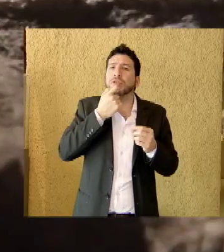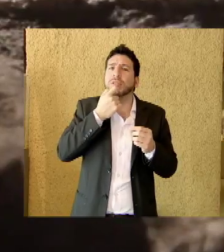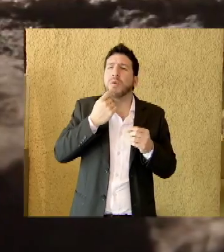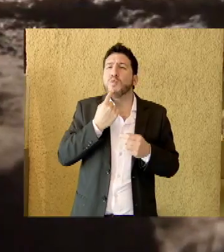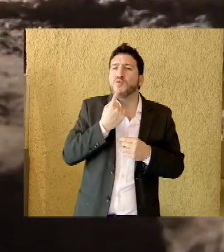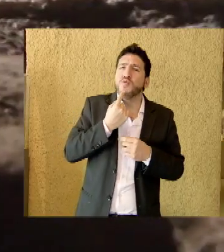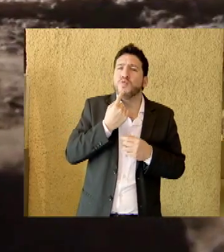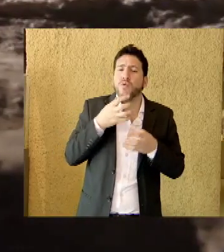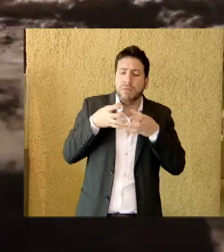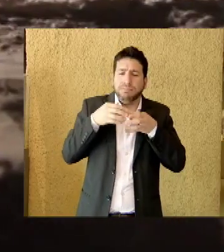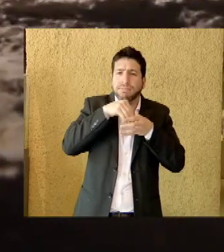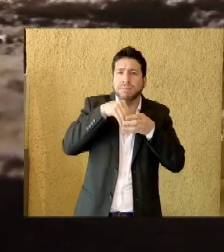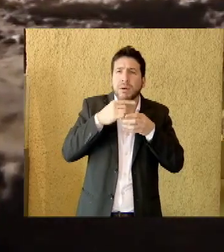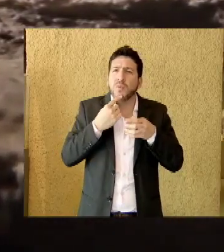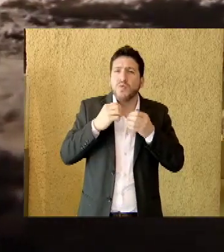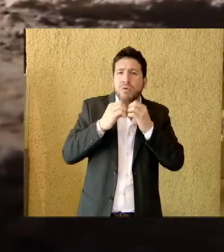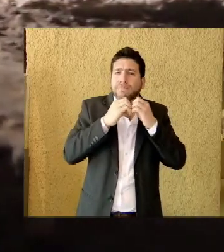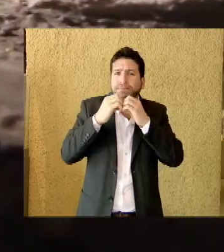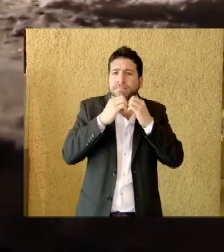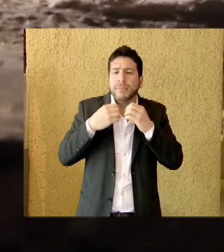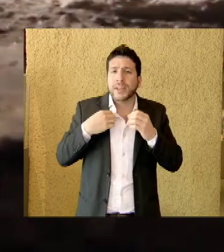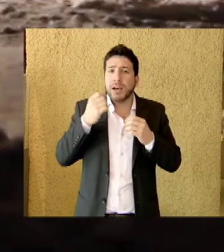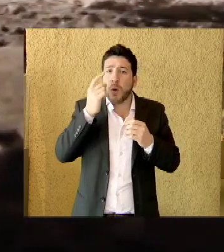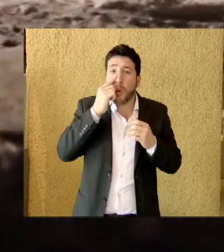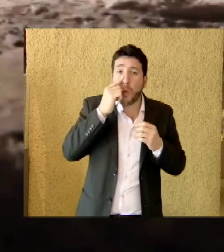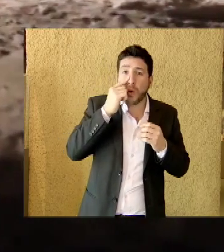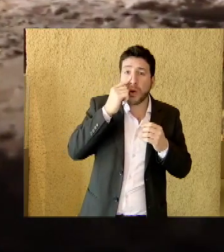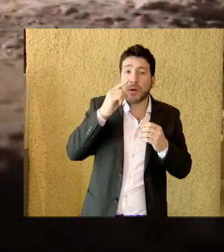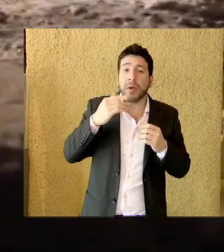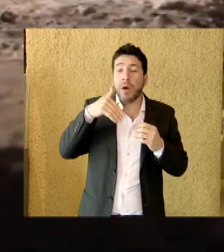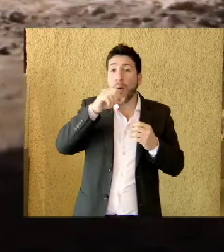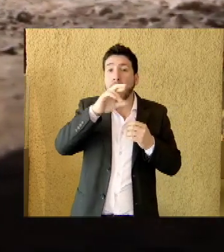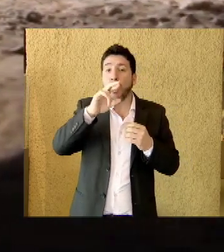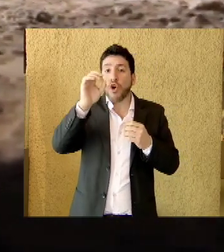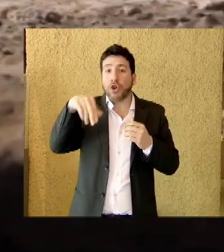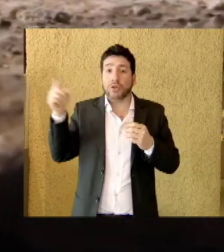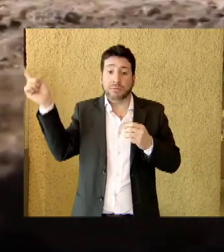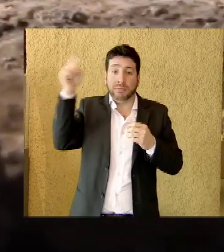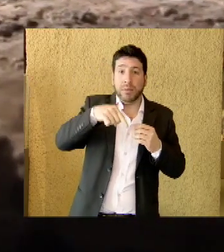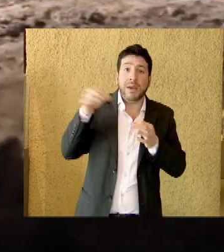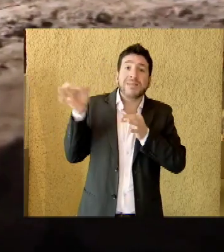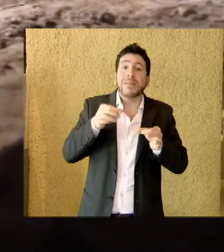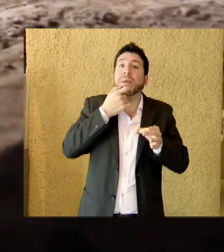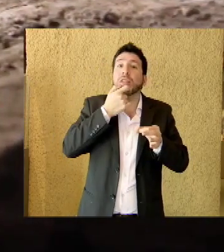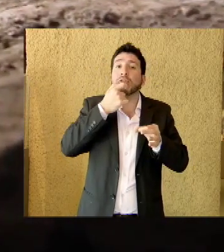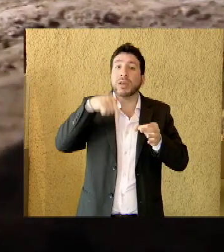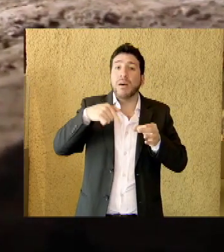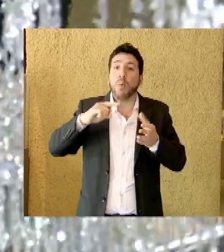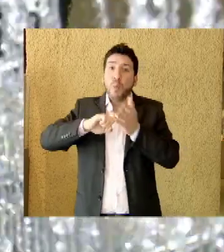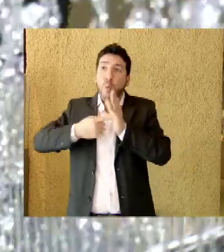el 1 de julio cuando Bautista Morón llegue a Mendoza con las fuerzas de